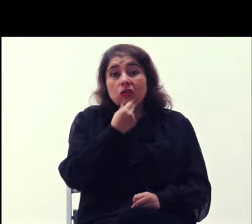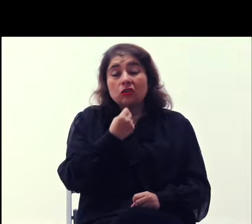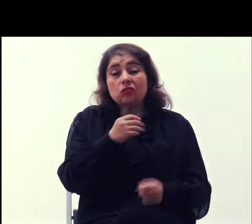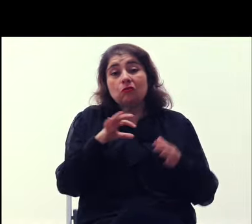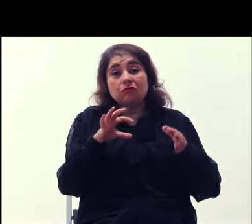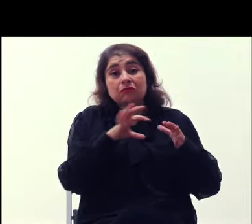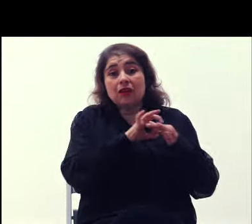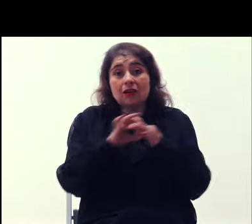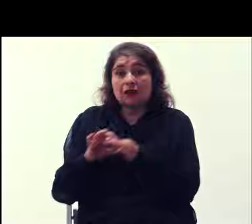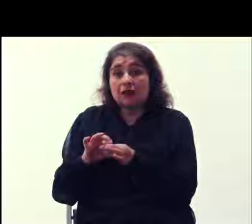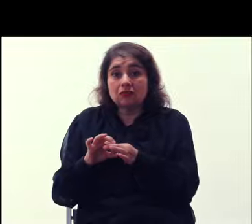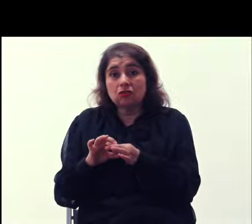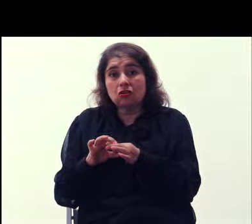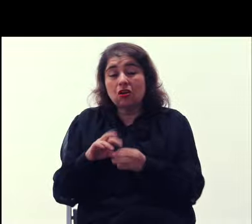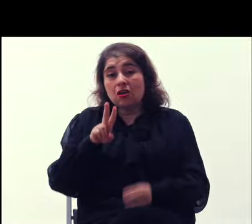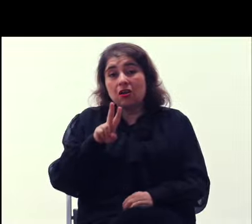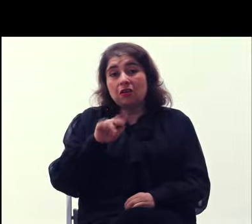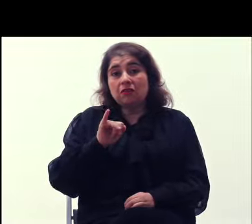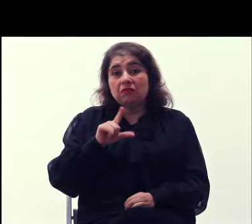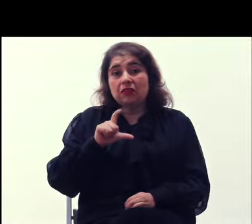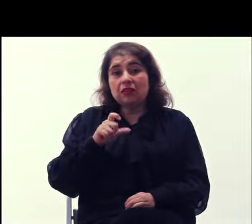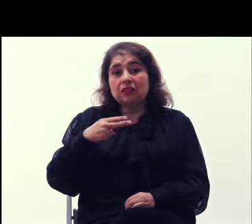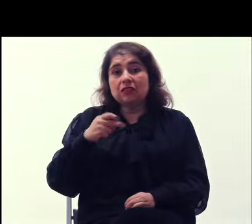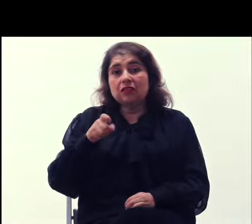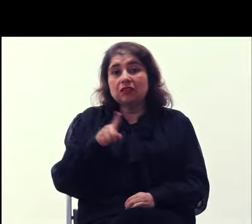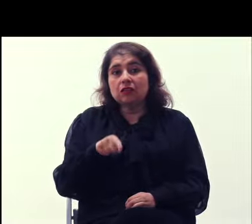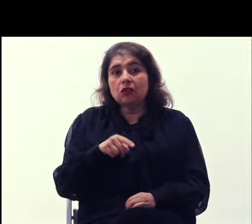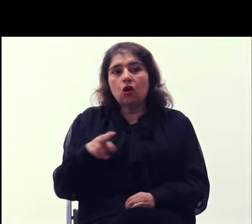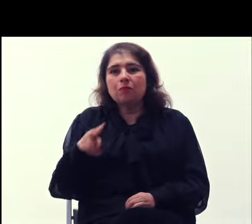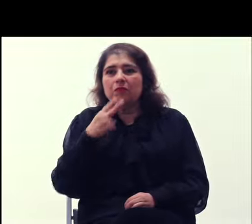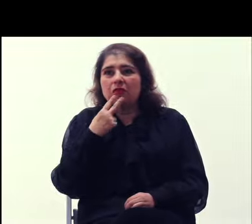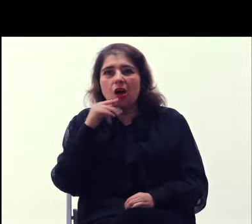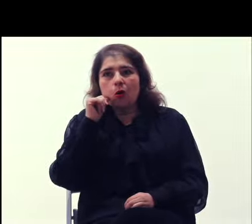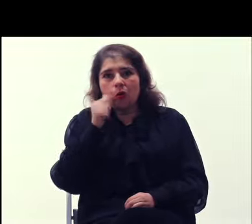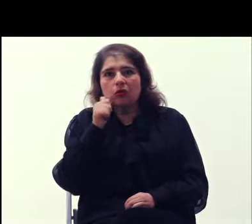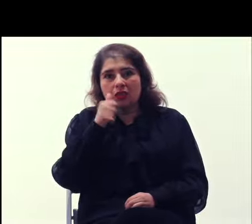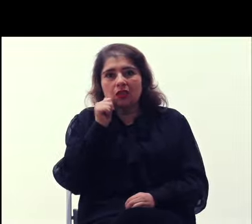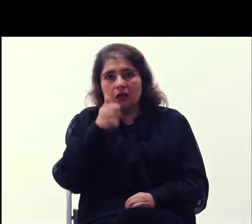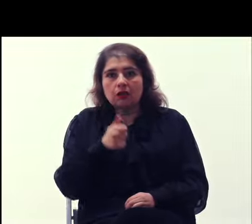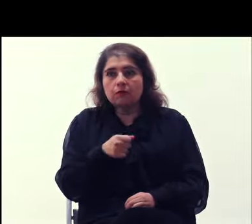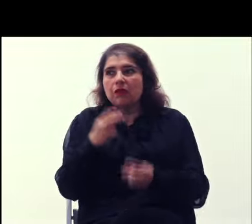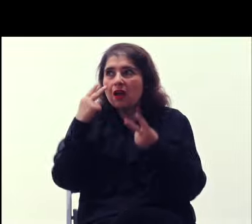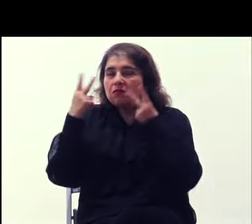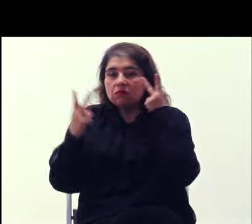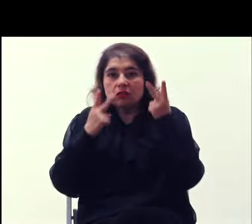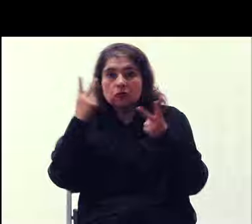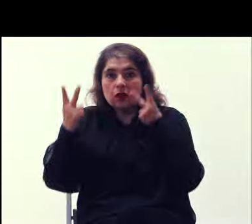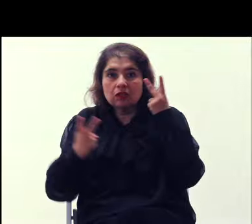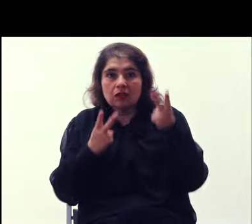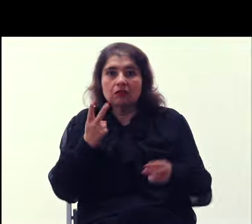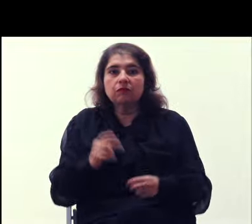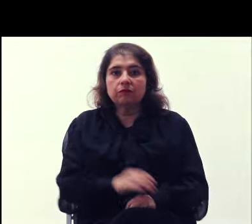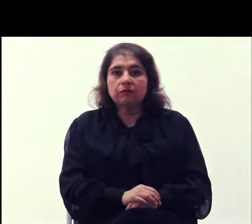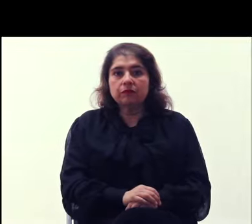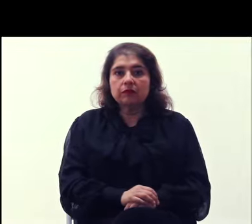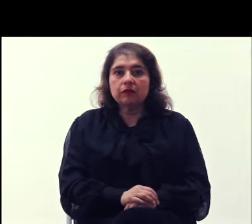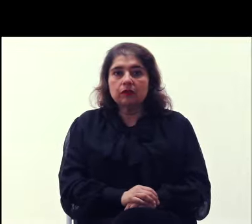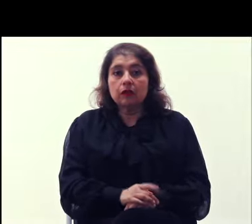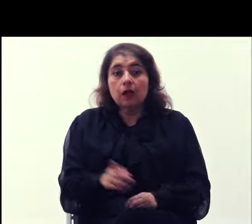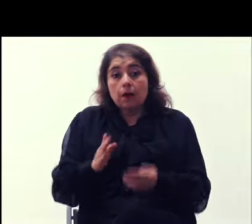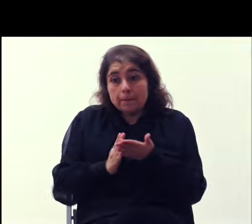una muy bonita relación de Vilches con esa cotidianidad, con esa